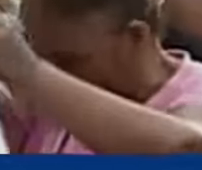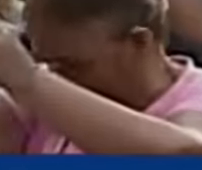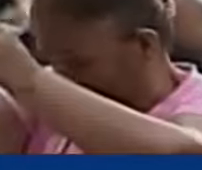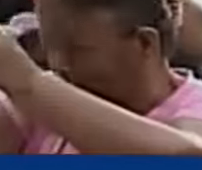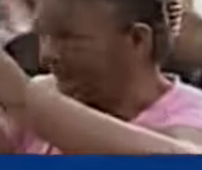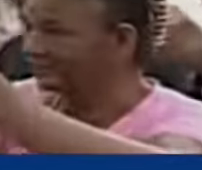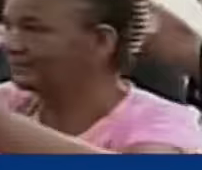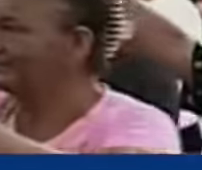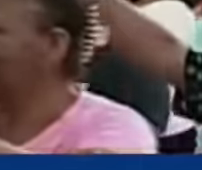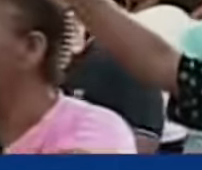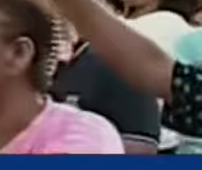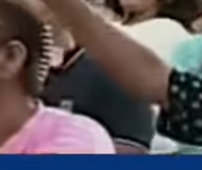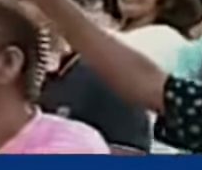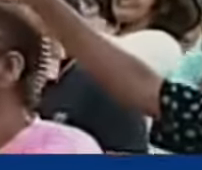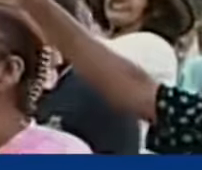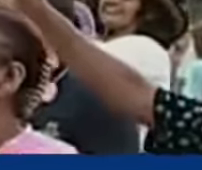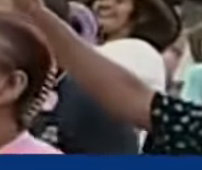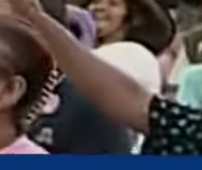ella verdecita.